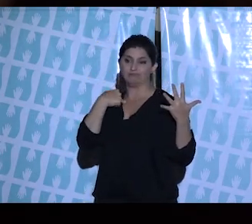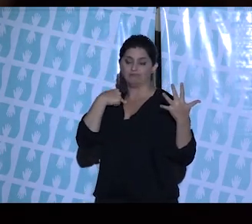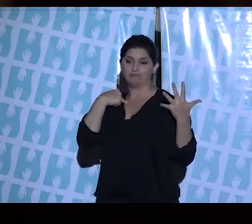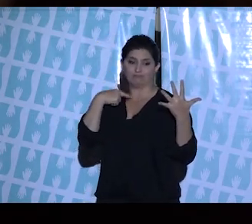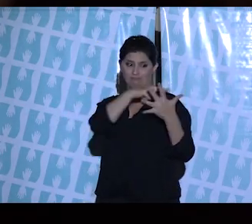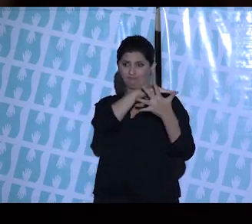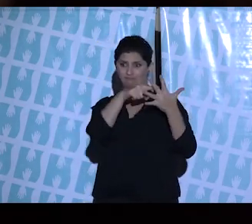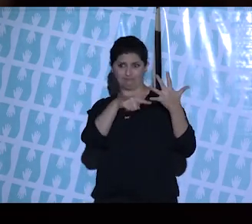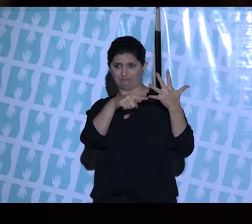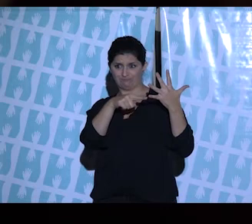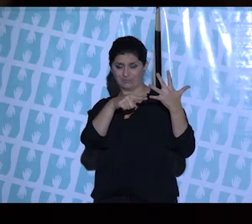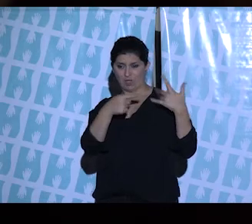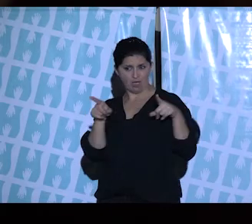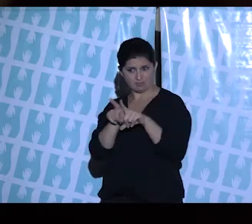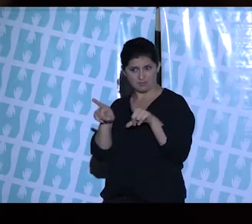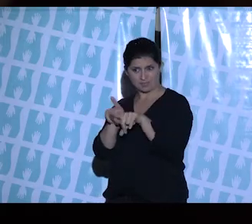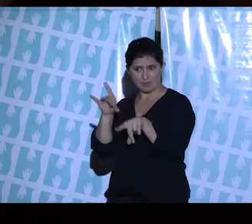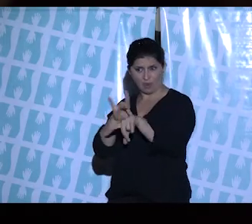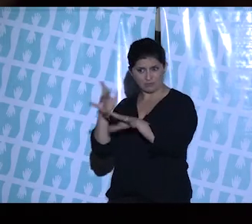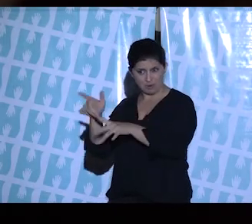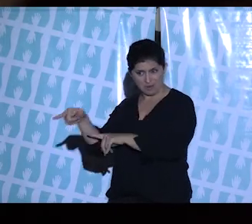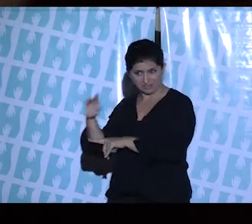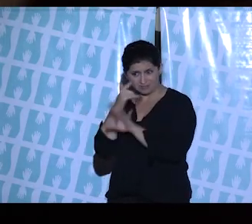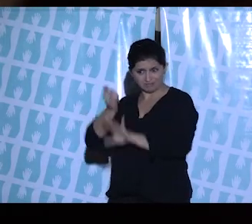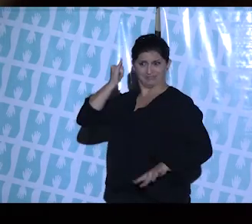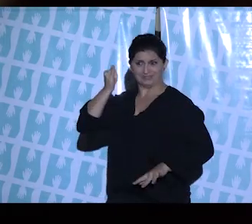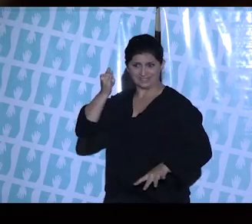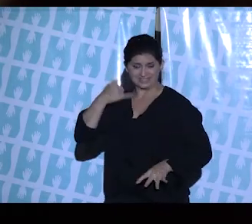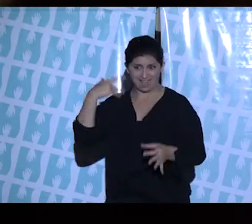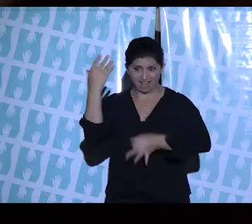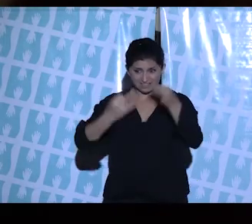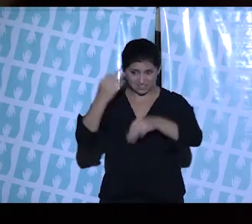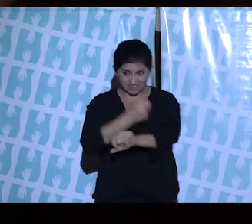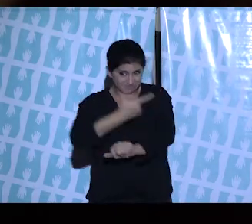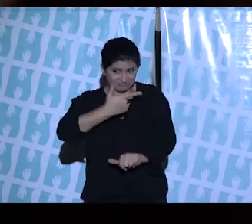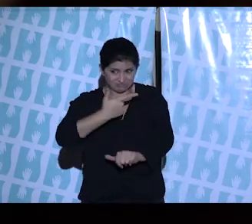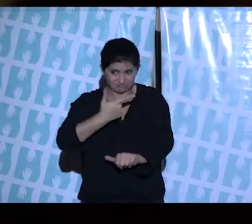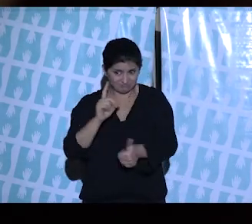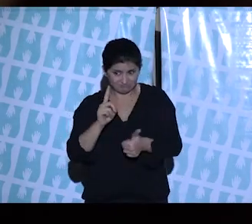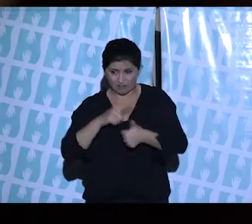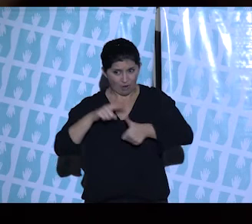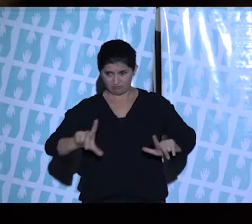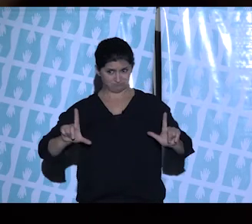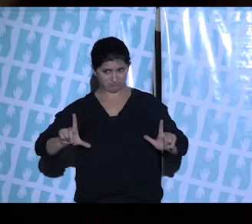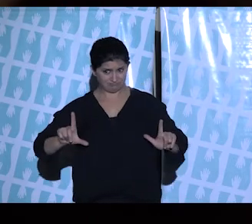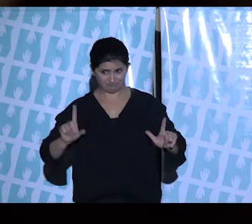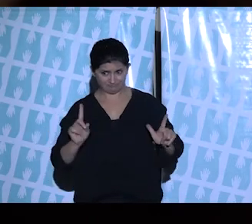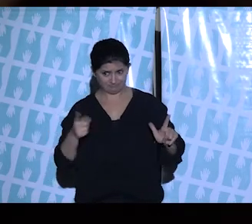de Parkinson que nos permita con un simple análisis de sangre o una simple